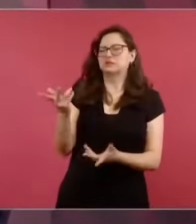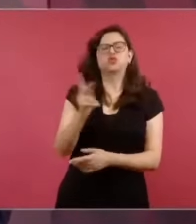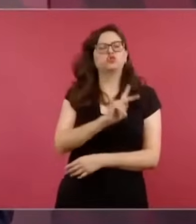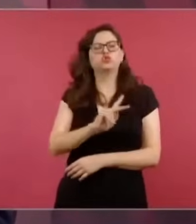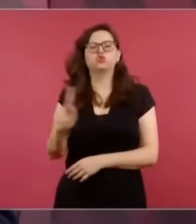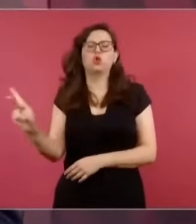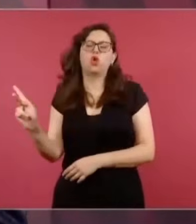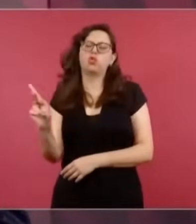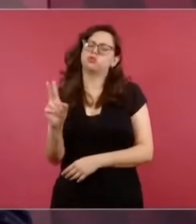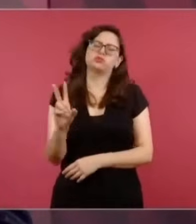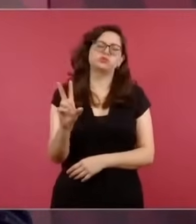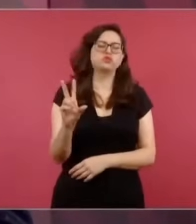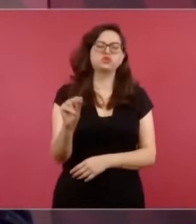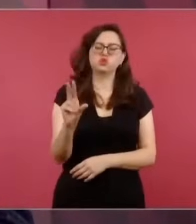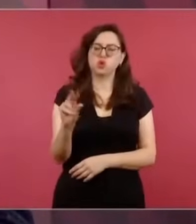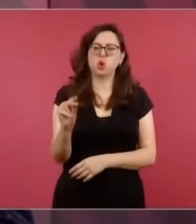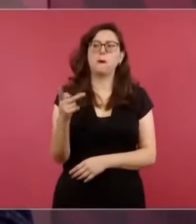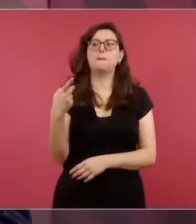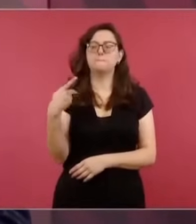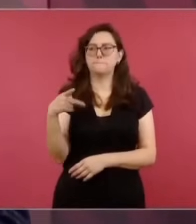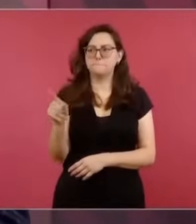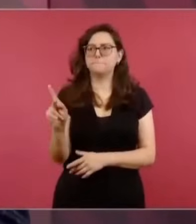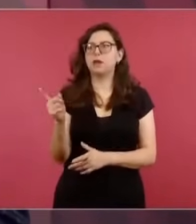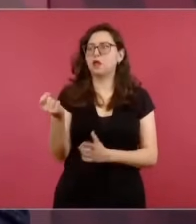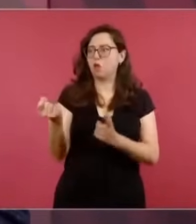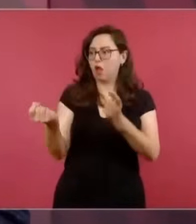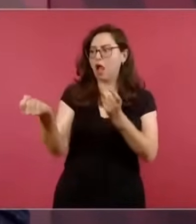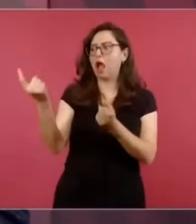abyectos y al servicio